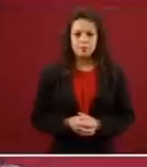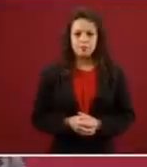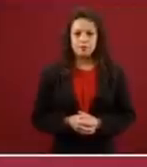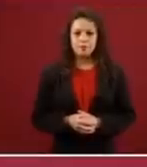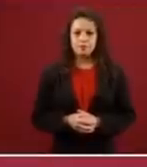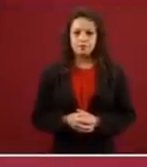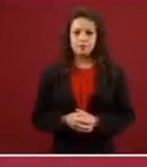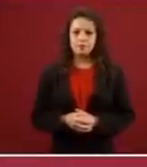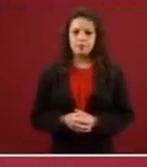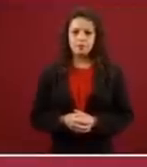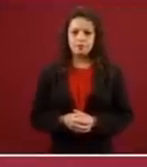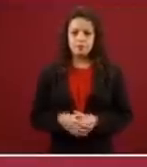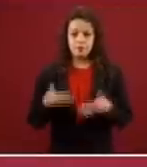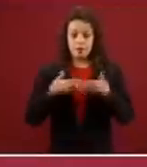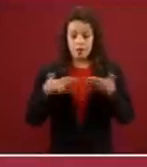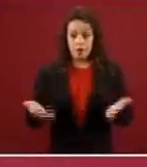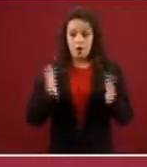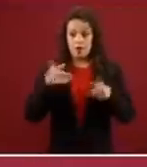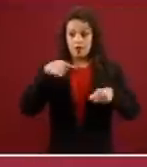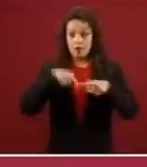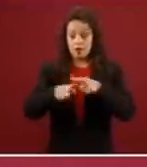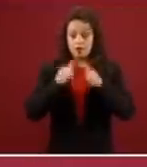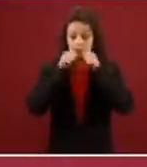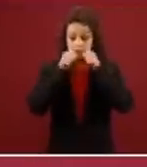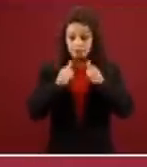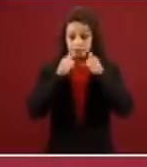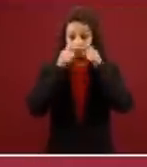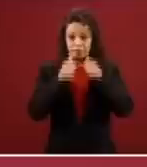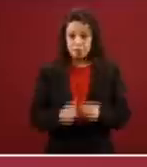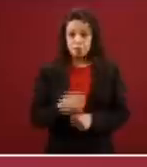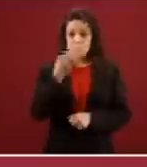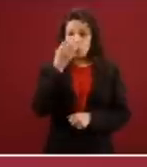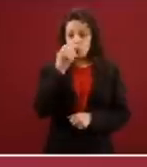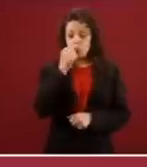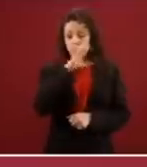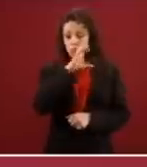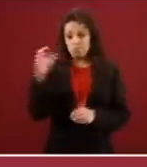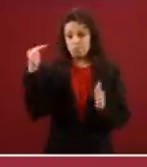que los estamos atendiendo, 900,000 jóvenes